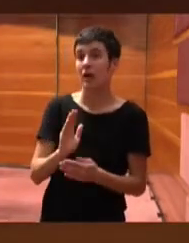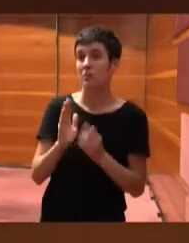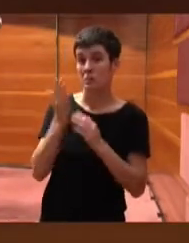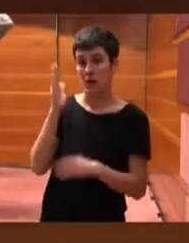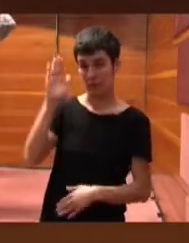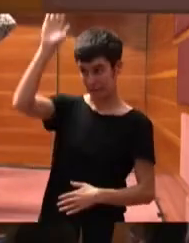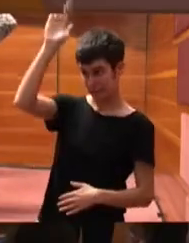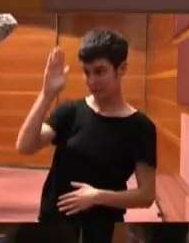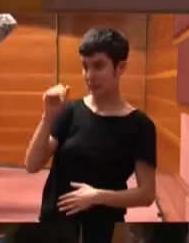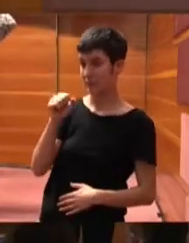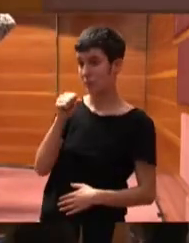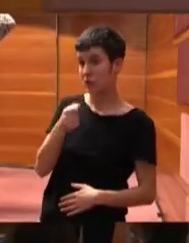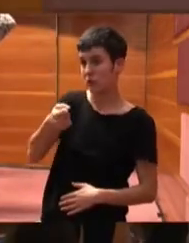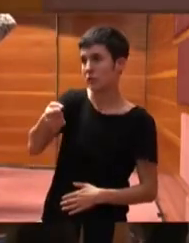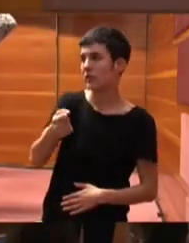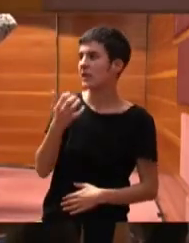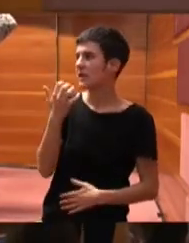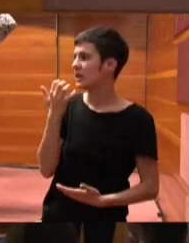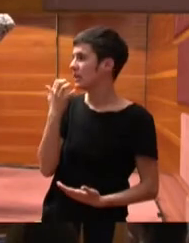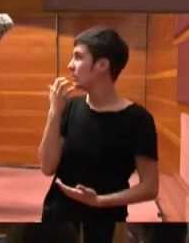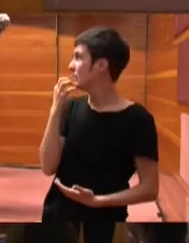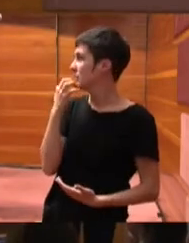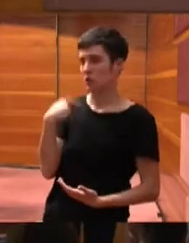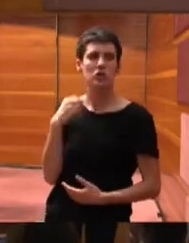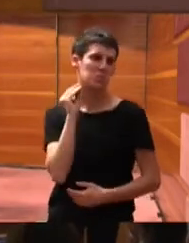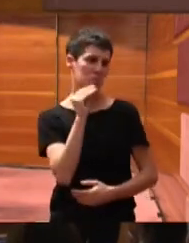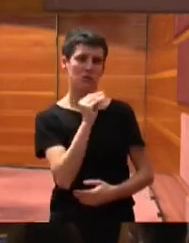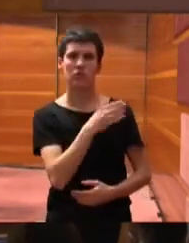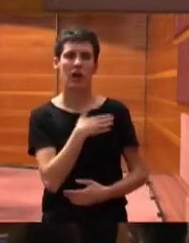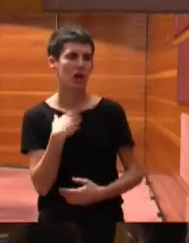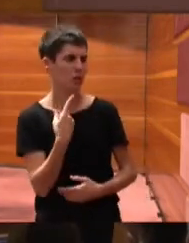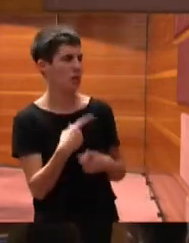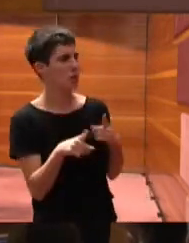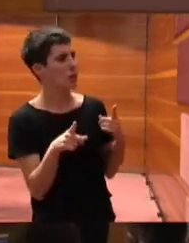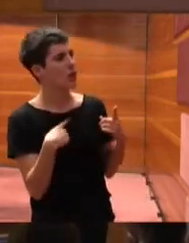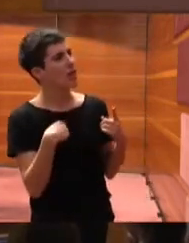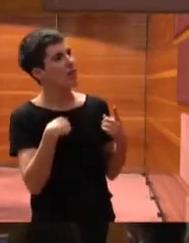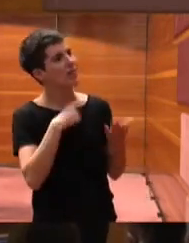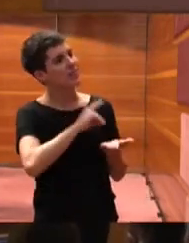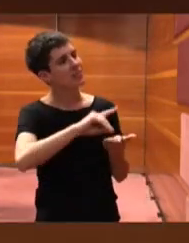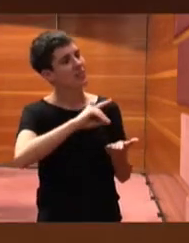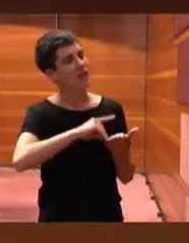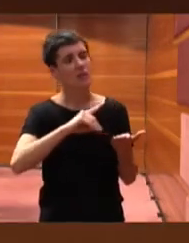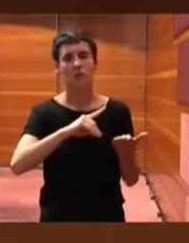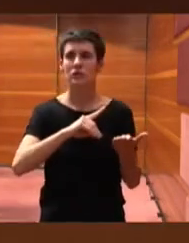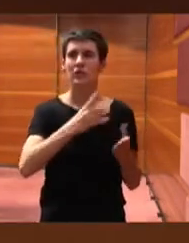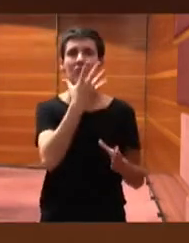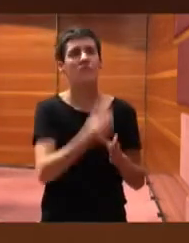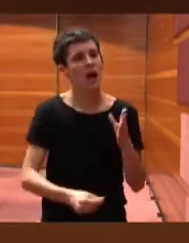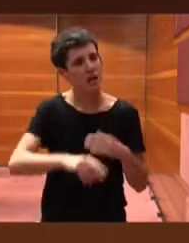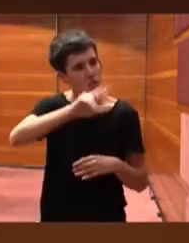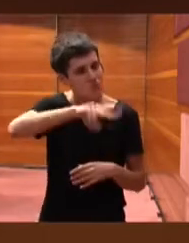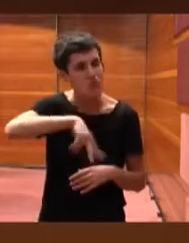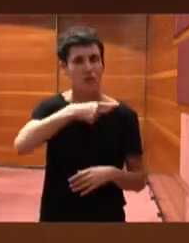un micrófono. Si no entre que llega, yo sé que te quiero preguntar una cosa, Nagore. ¿Los datos no fallan? No. Has hablado